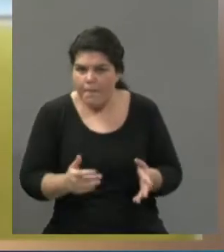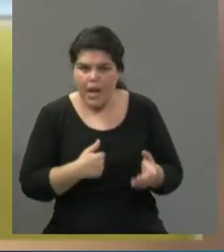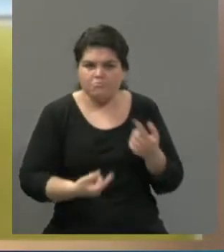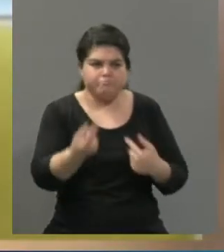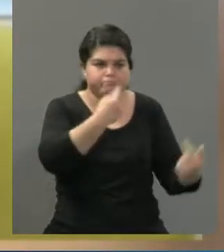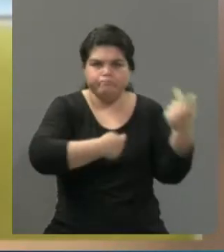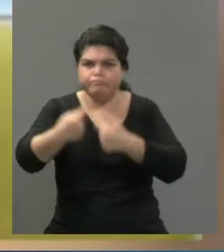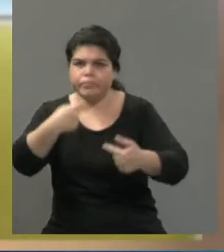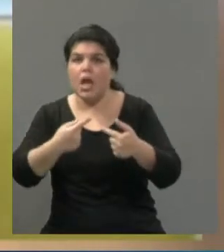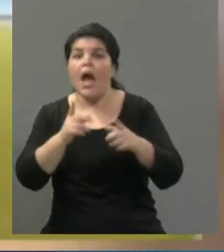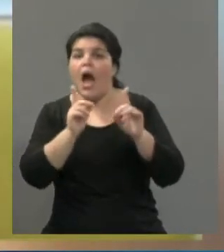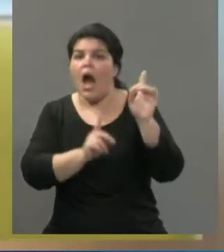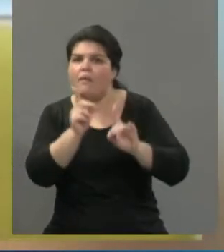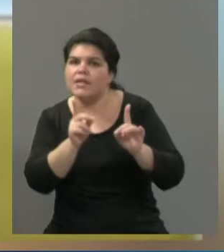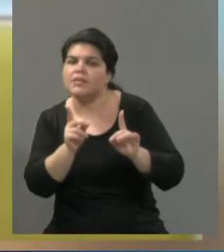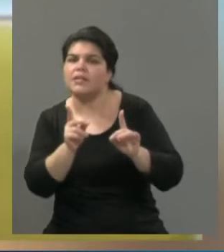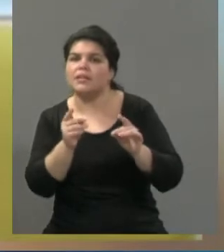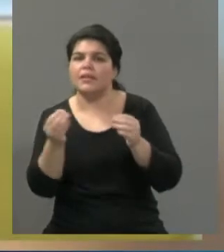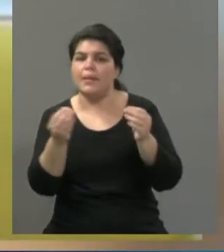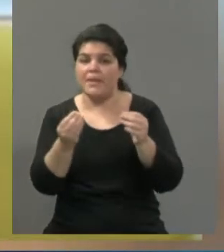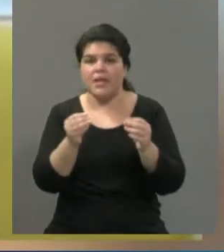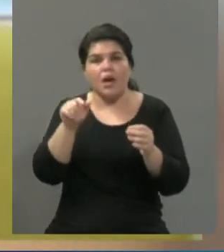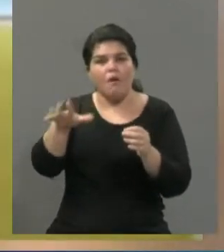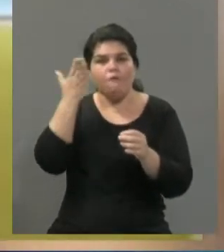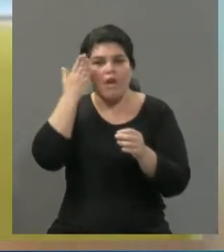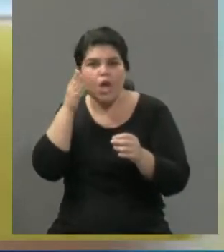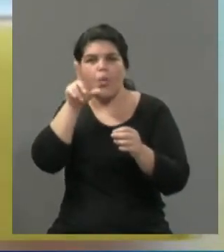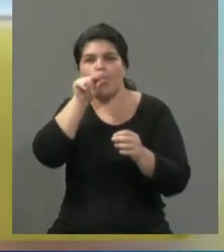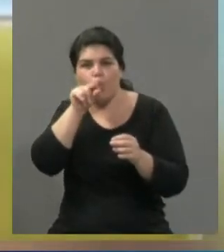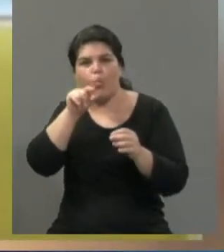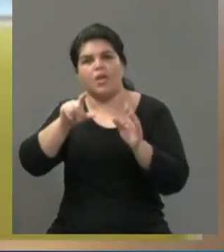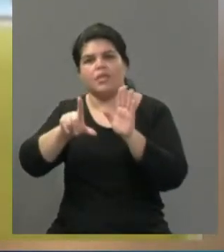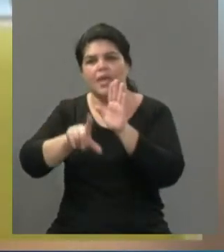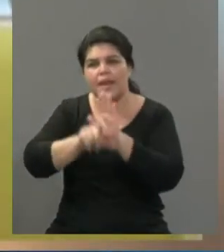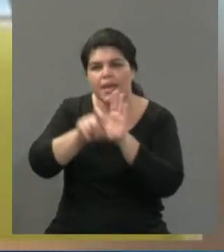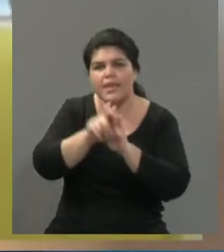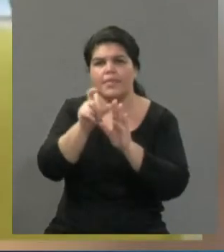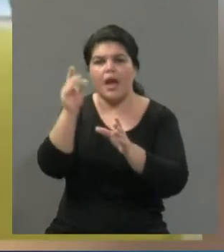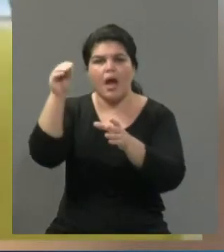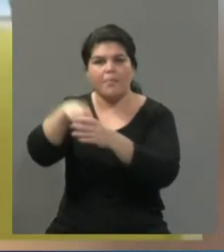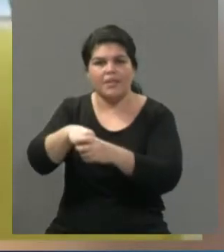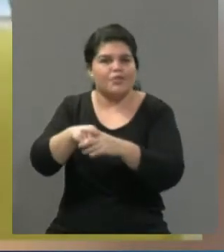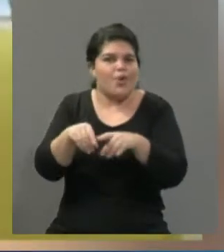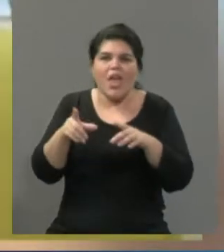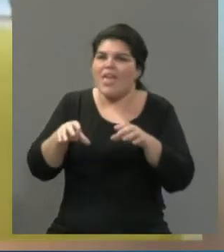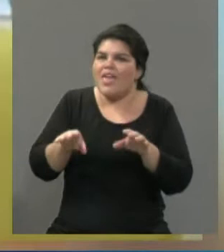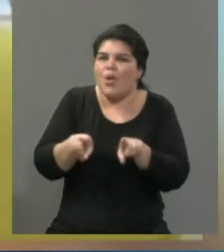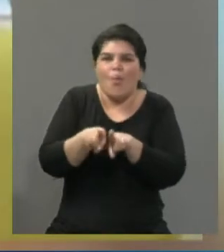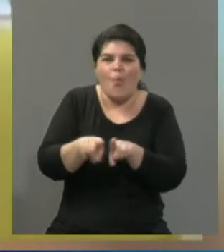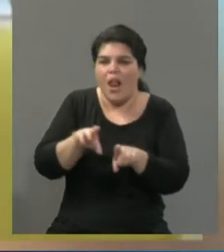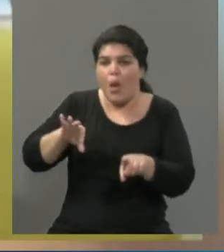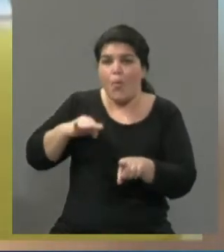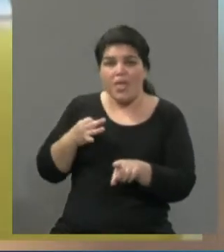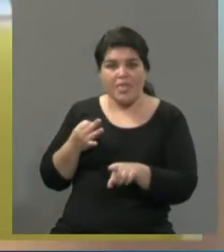existir nuestra reproducción de la vida en los medios digitales, se reproduce también las estructuras de nuestra vida, que son, por ejemplo,